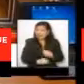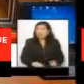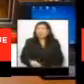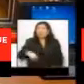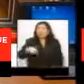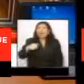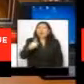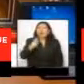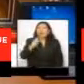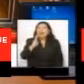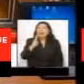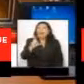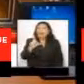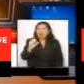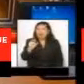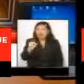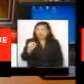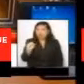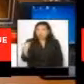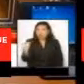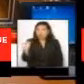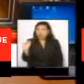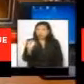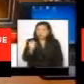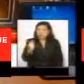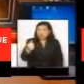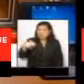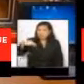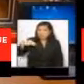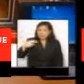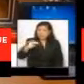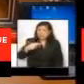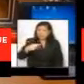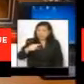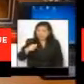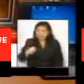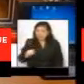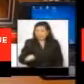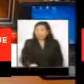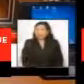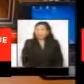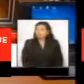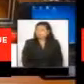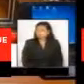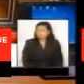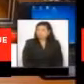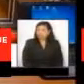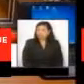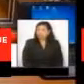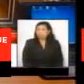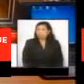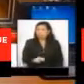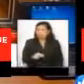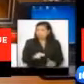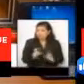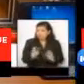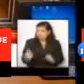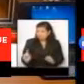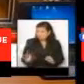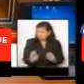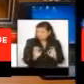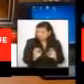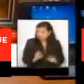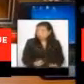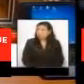considerado que este tema debe ser visto con prioridad, con lo cual está respaldando que este